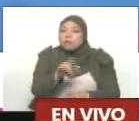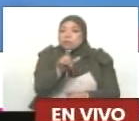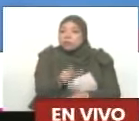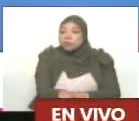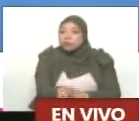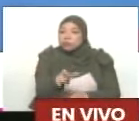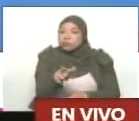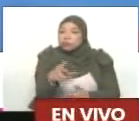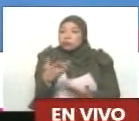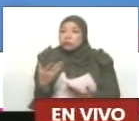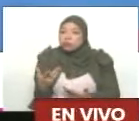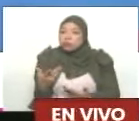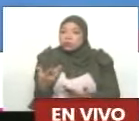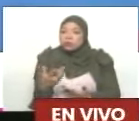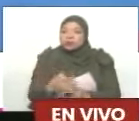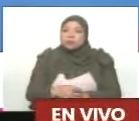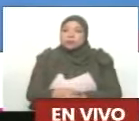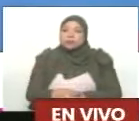si